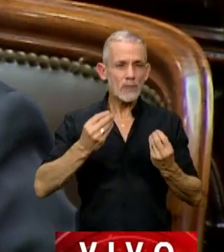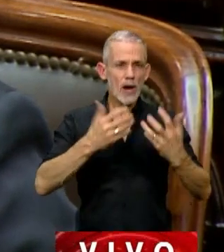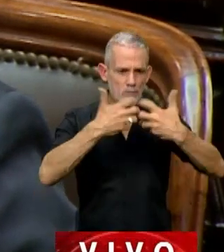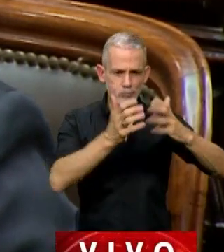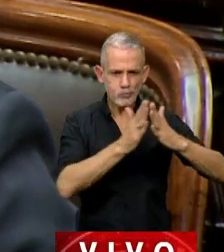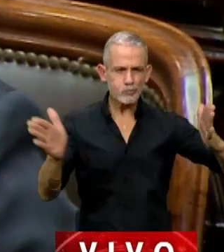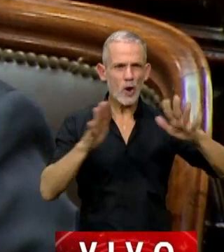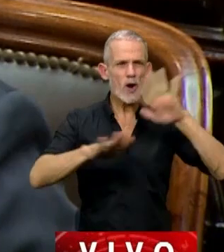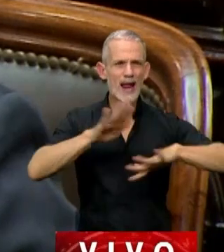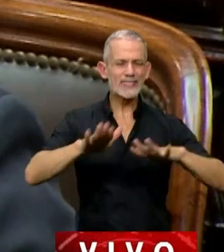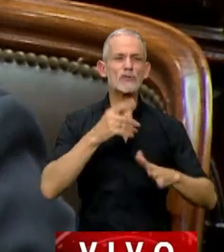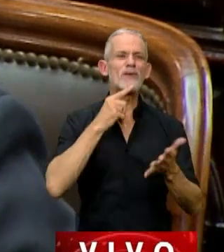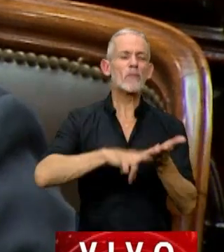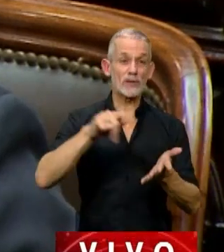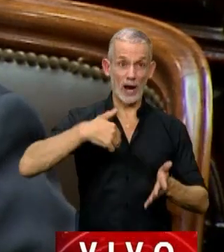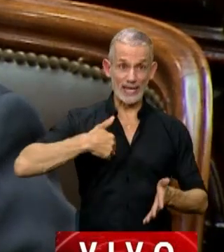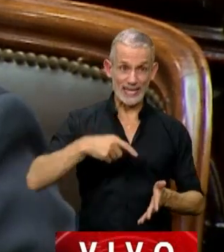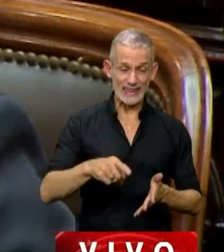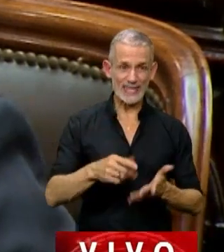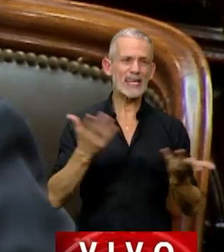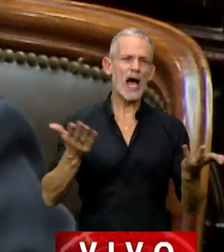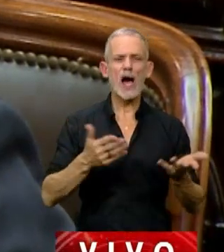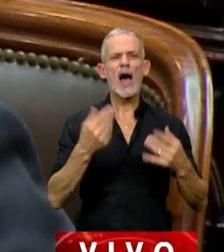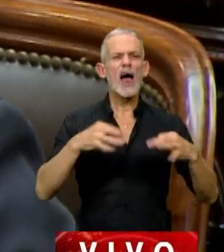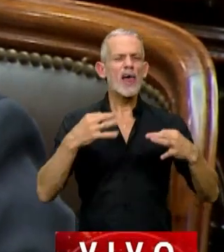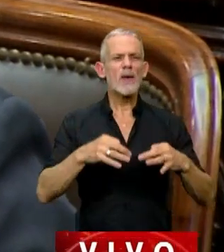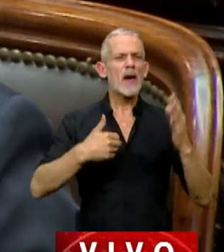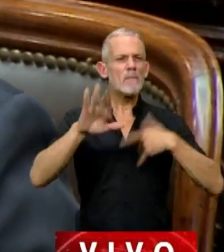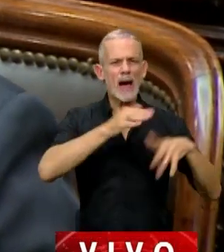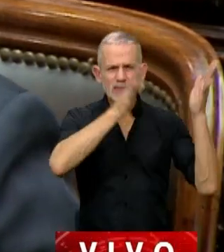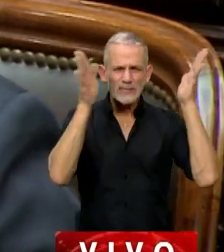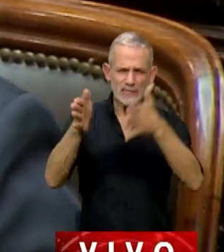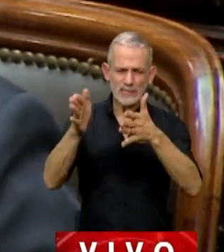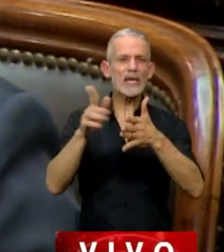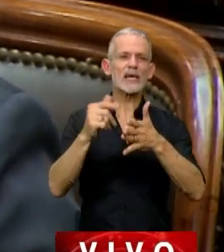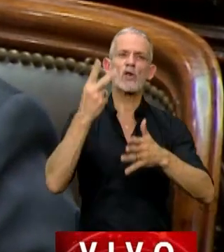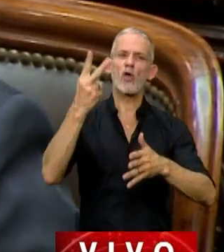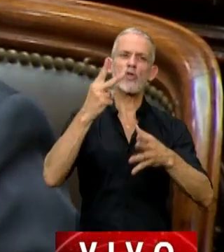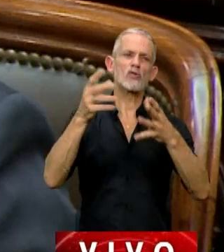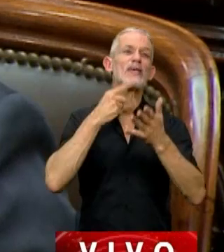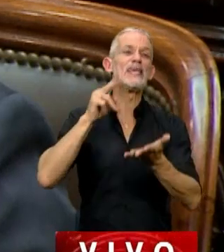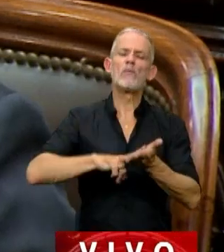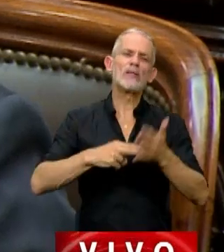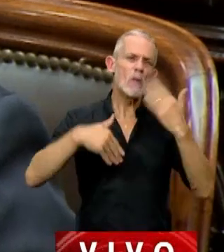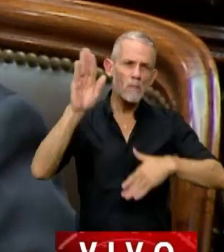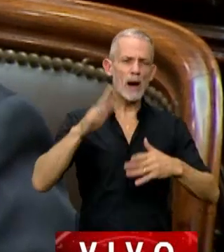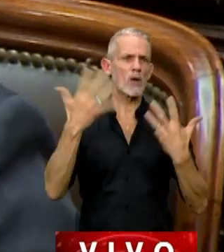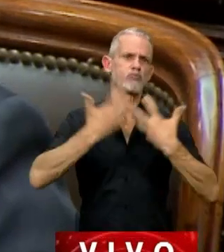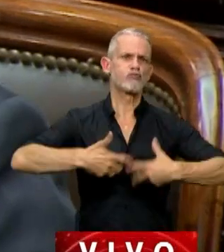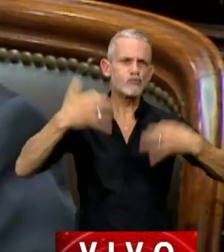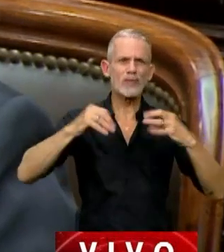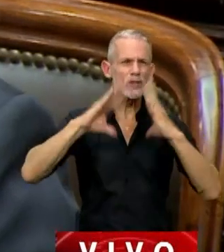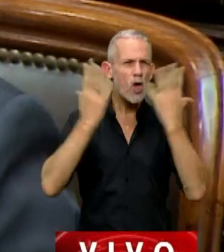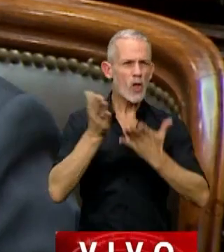estructura tributaria de la Argentina descanse mayoritariamente en los dos grandes impuestos que mejor funcionan en